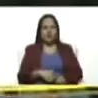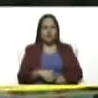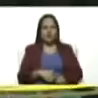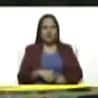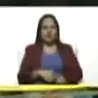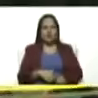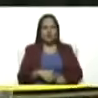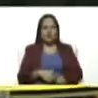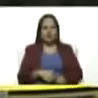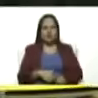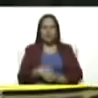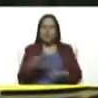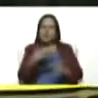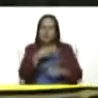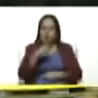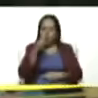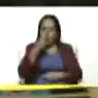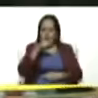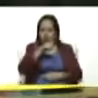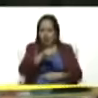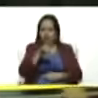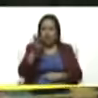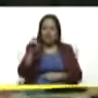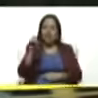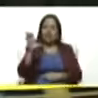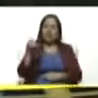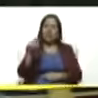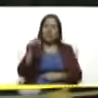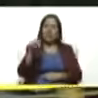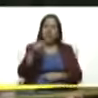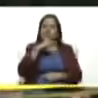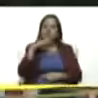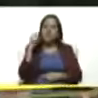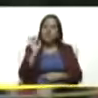¿Qué me puedo comer en Boconó que sea sabroso, Francisco?